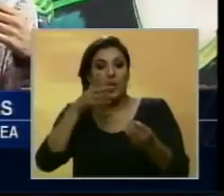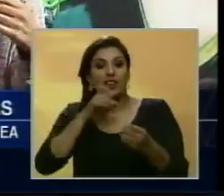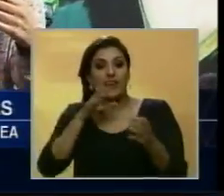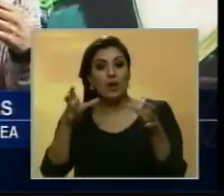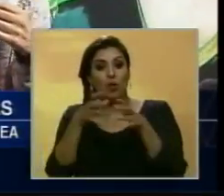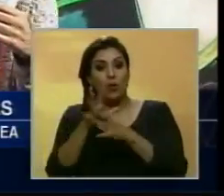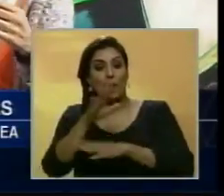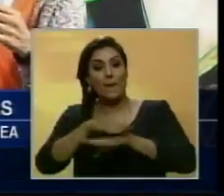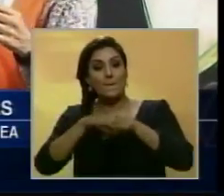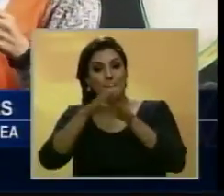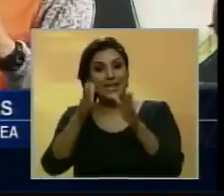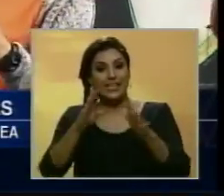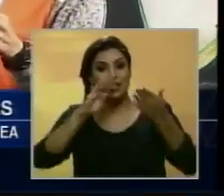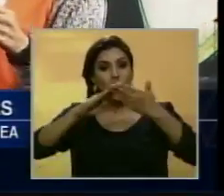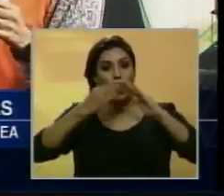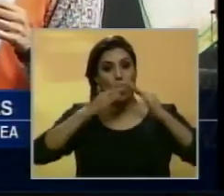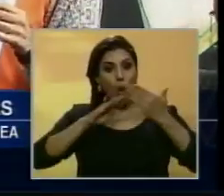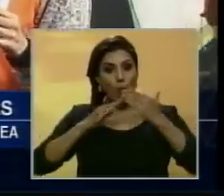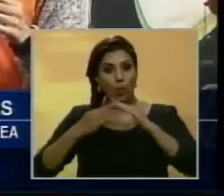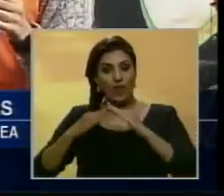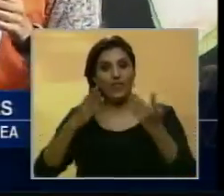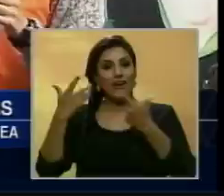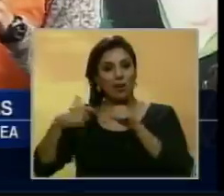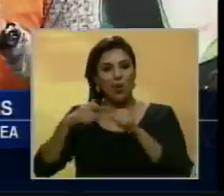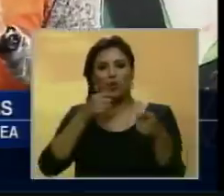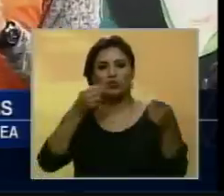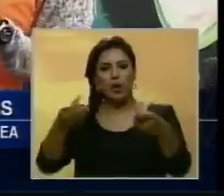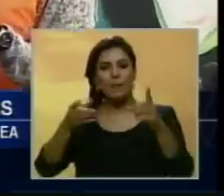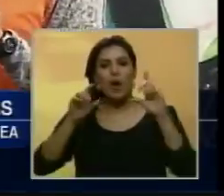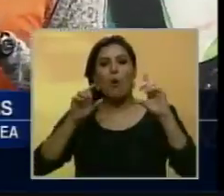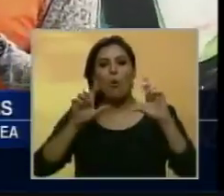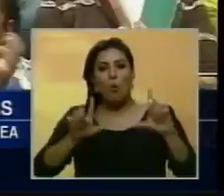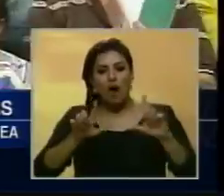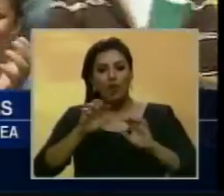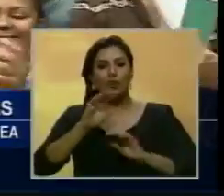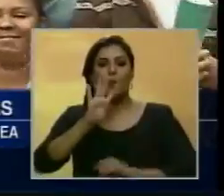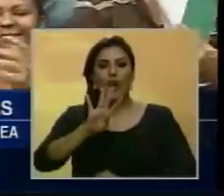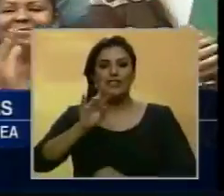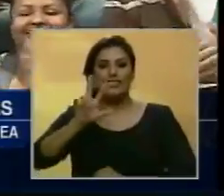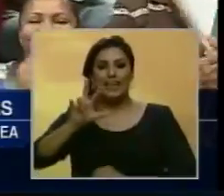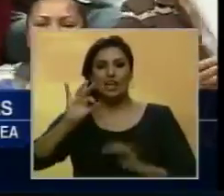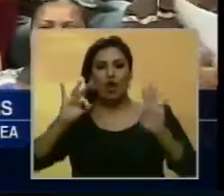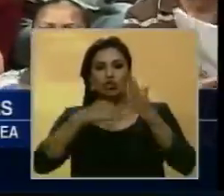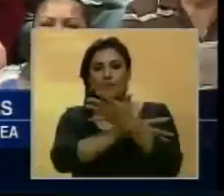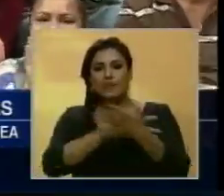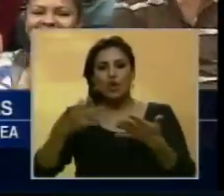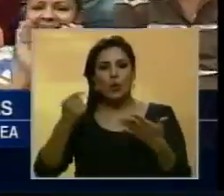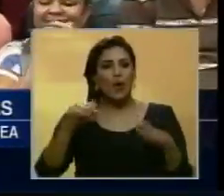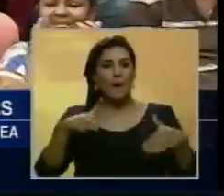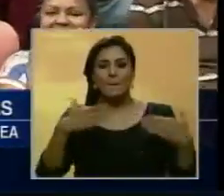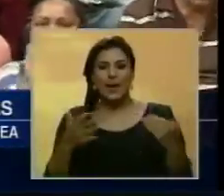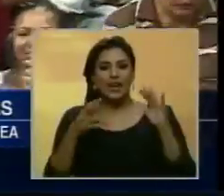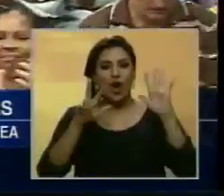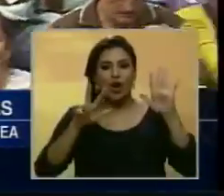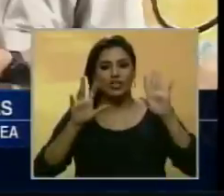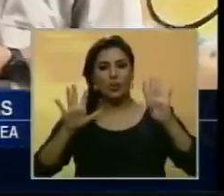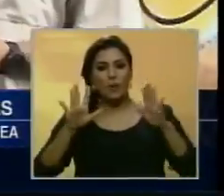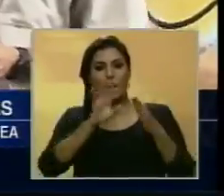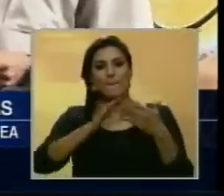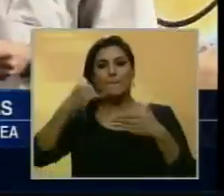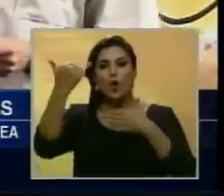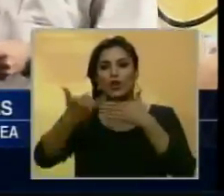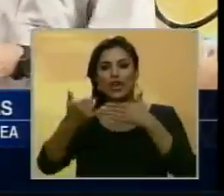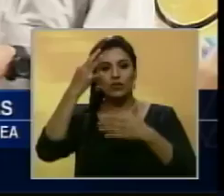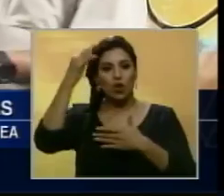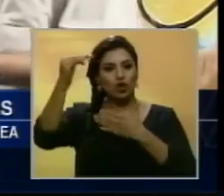la ministra de Comunas, Isis Ochoa, durante la entrega de 438 millones de bolívares para 89 proyectos de